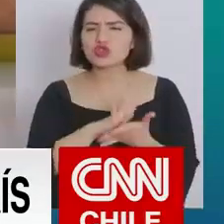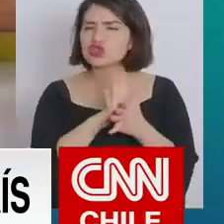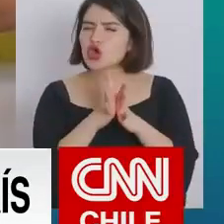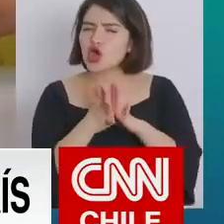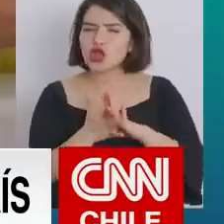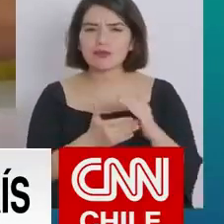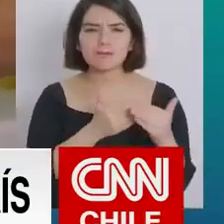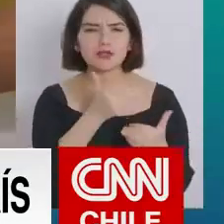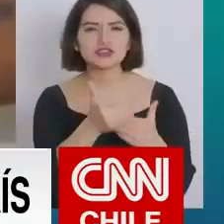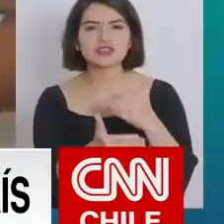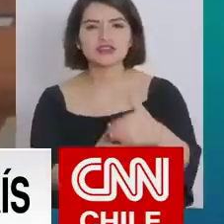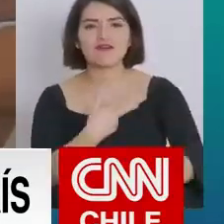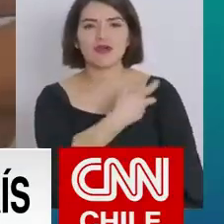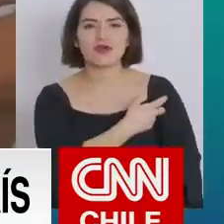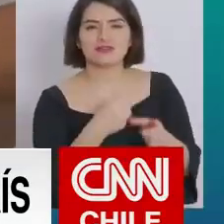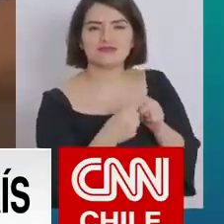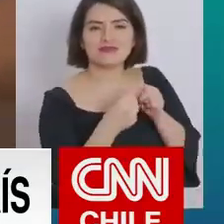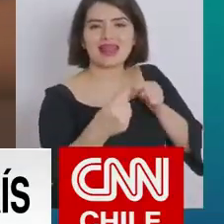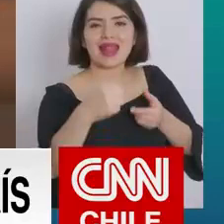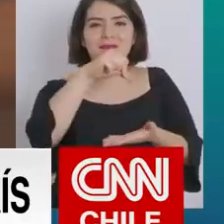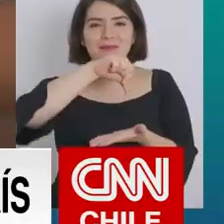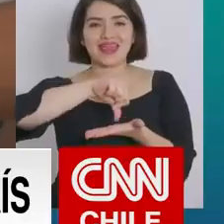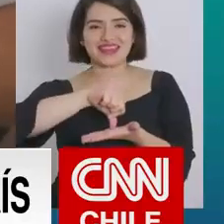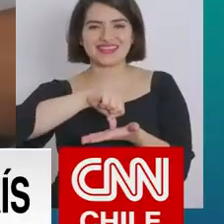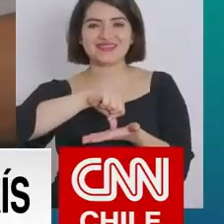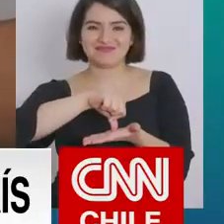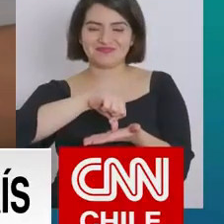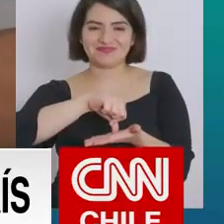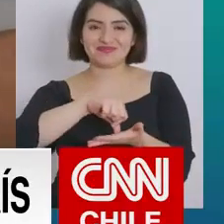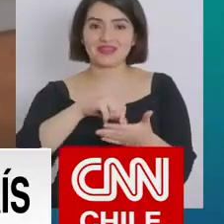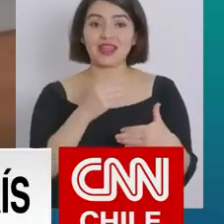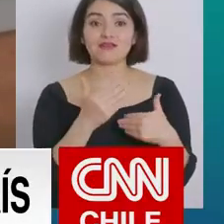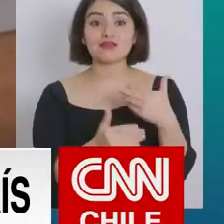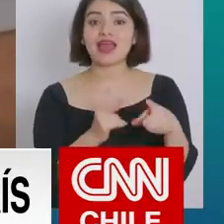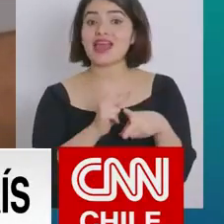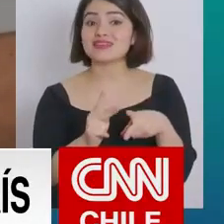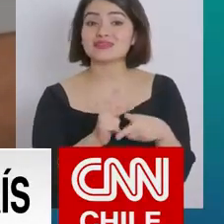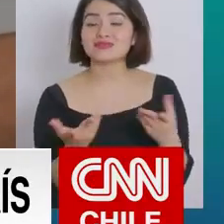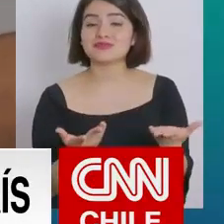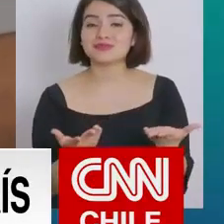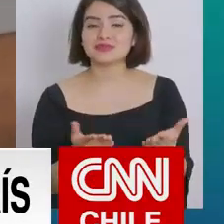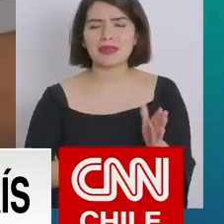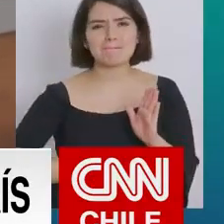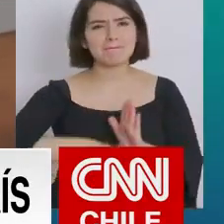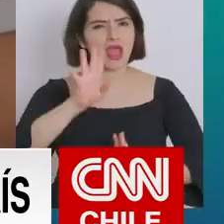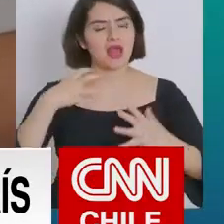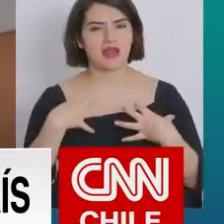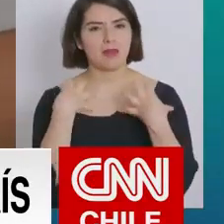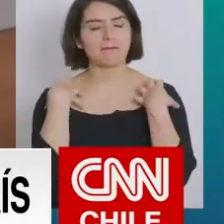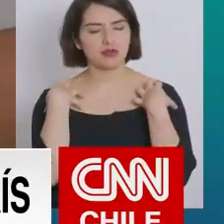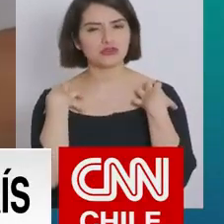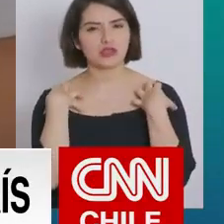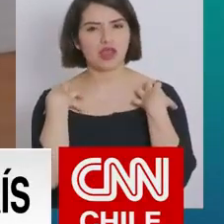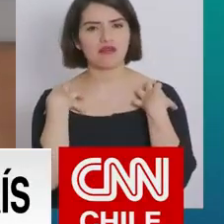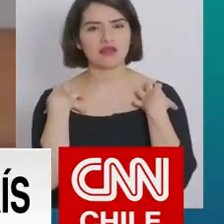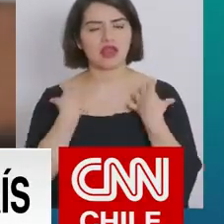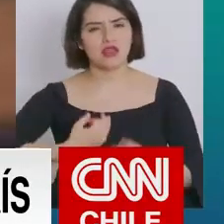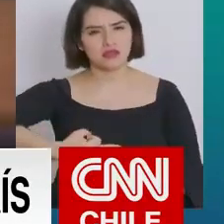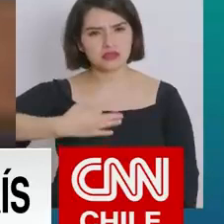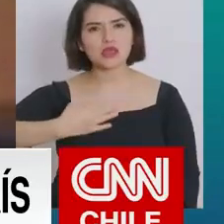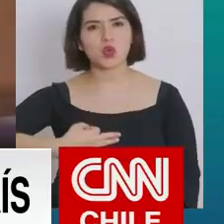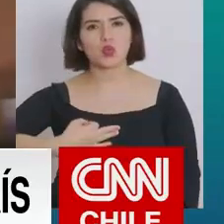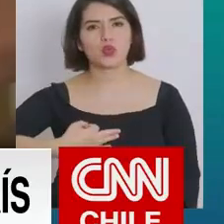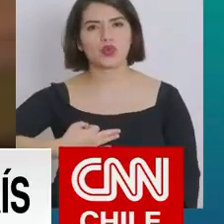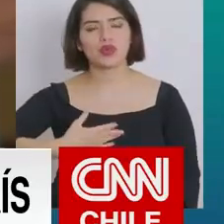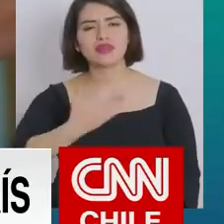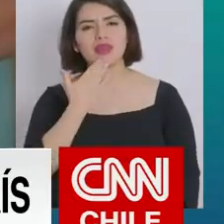proceso de vacunación a lo largo de todo nuestro país, para que se realice con la mayor responsabilidad, la mayor seguridad, y